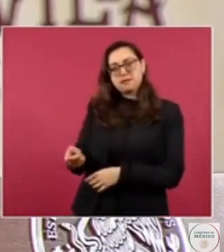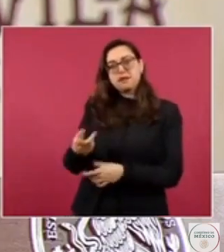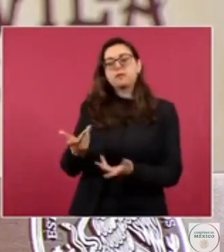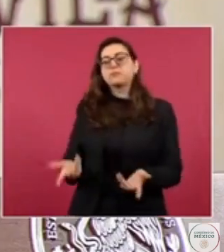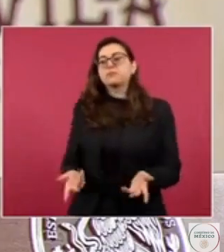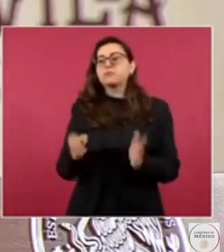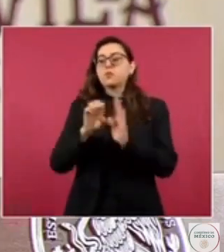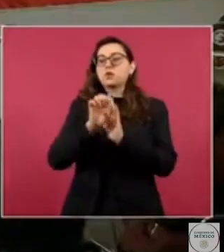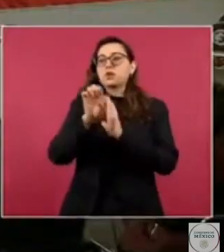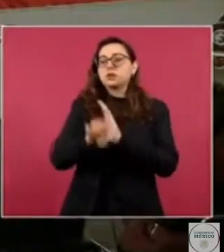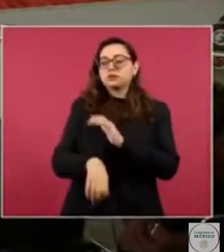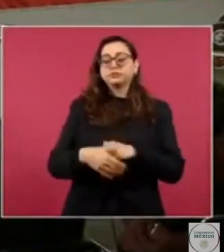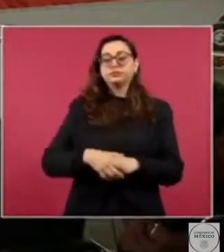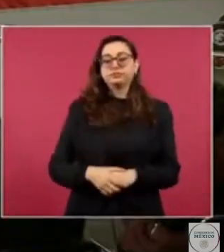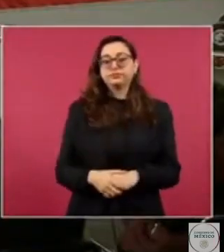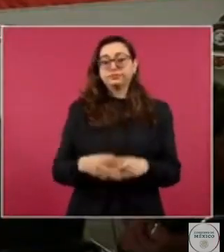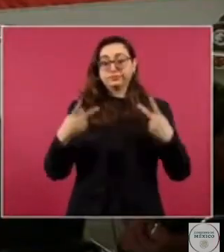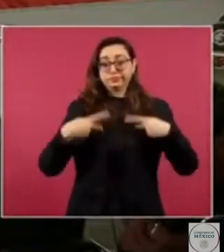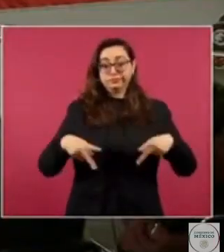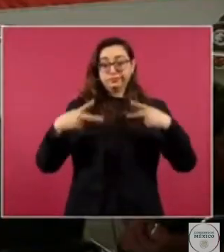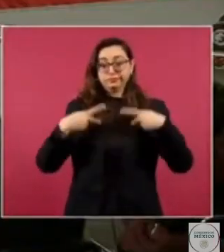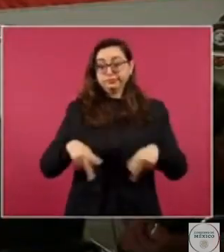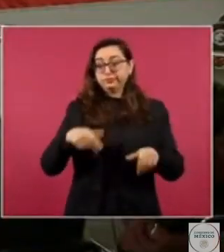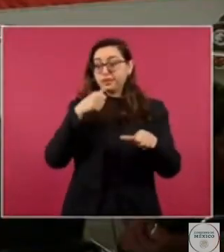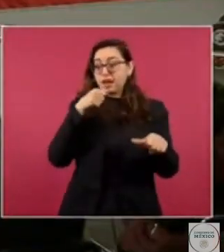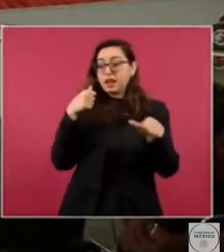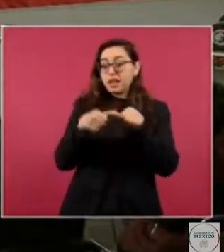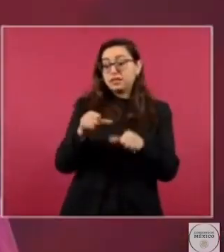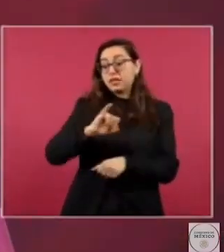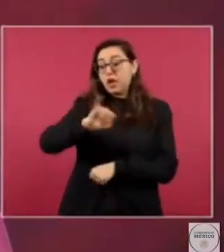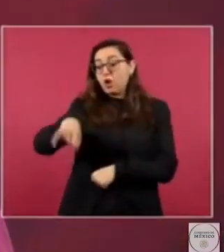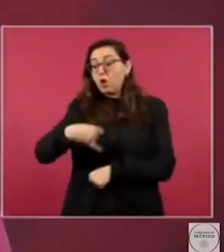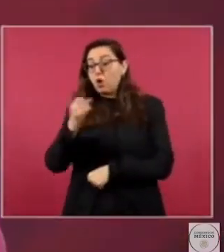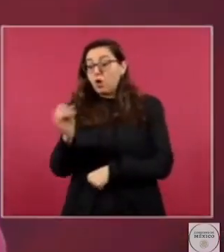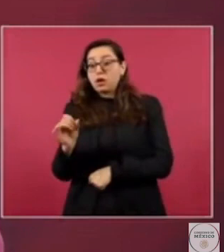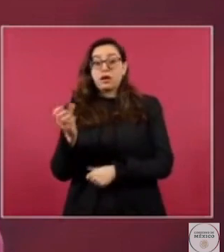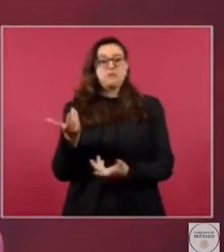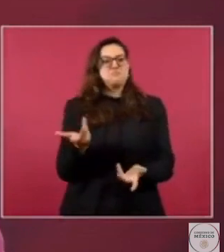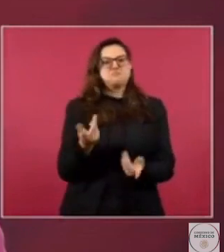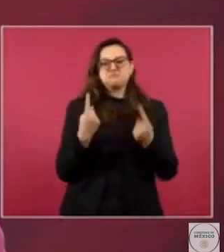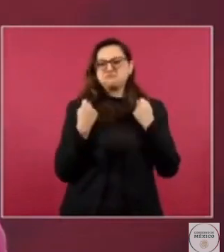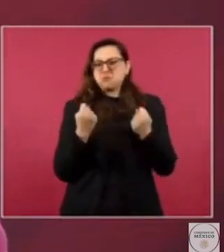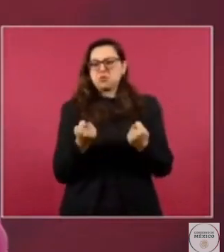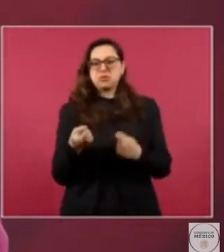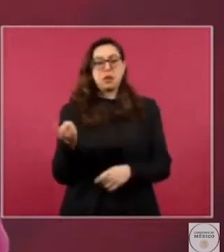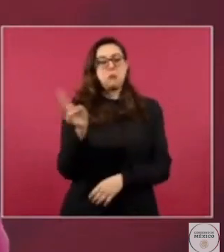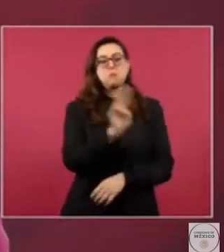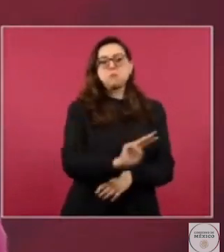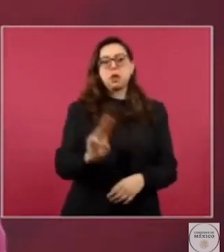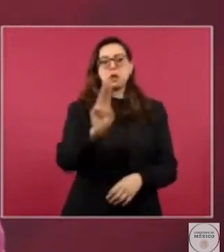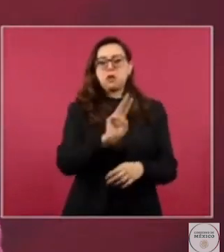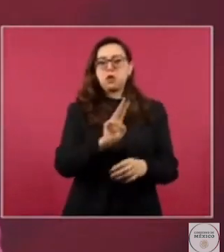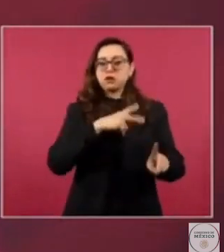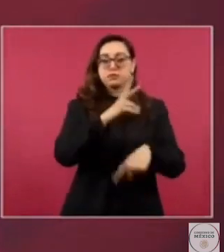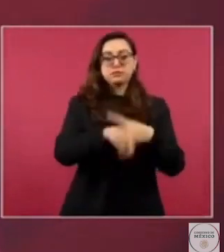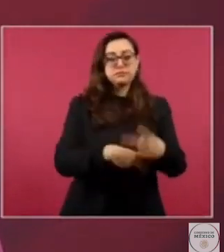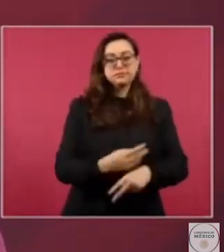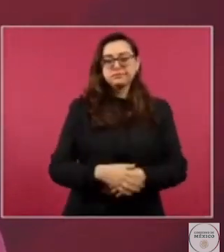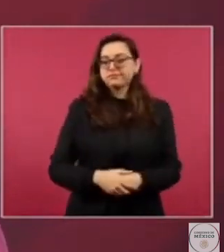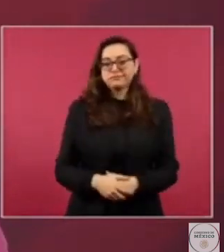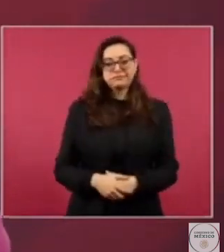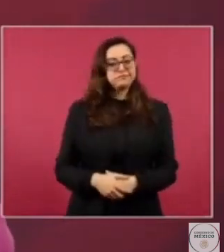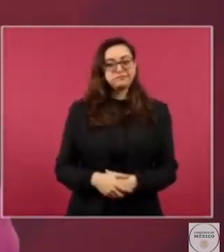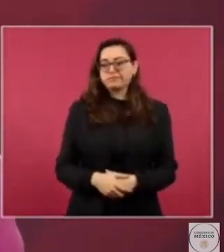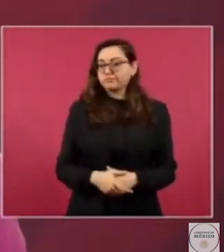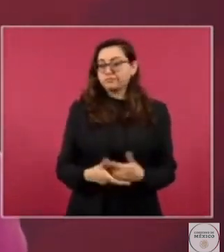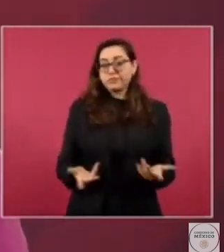letra J llega el miércoles, no va a estar su dispersión, se va a realizar conforme a la letra.